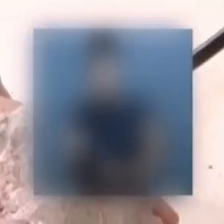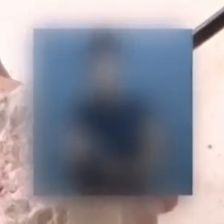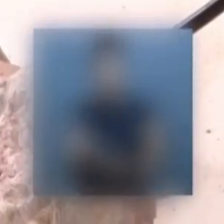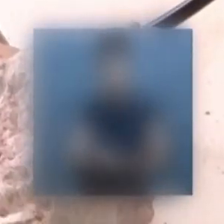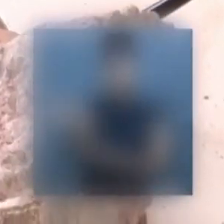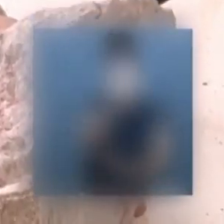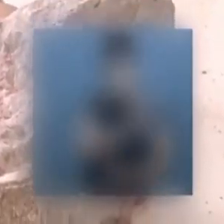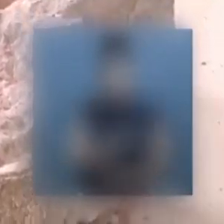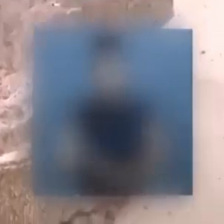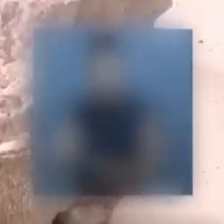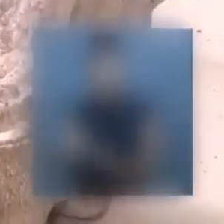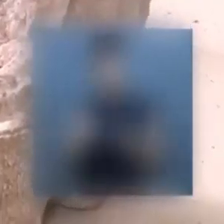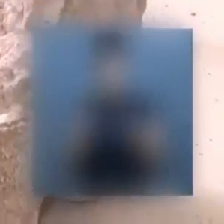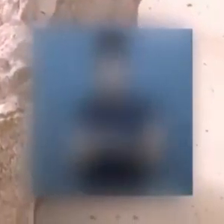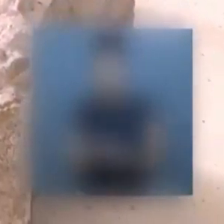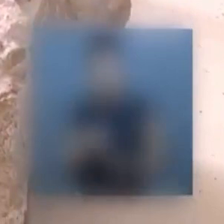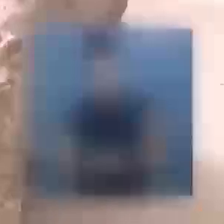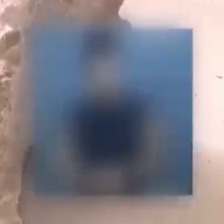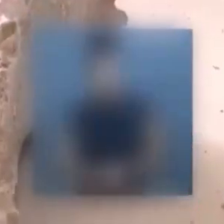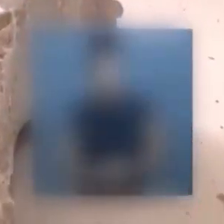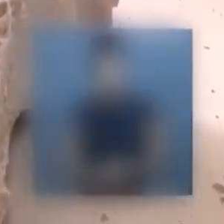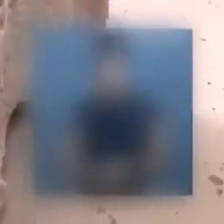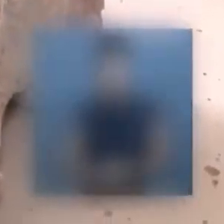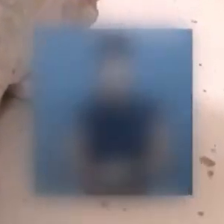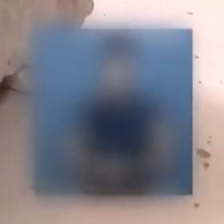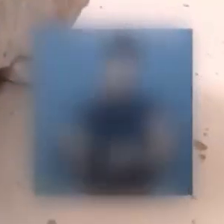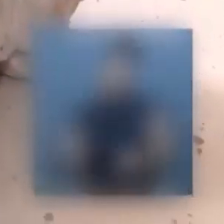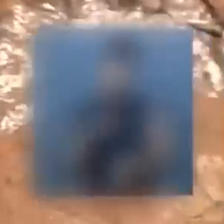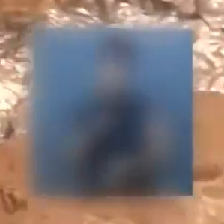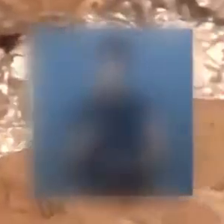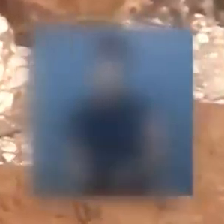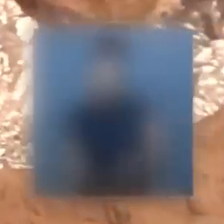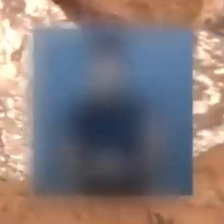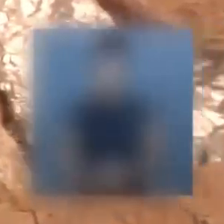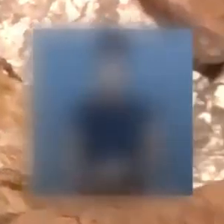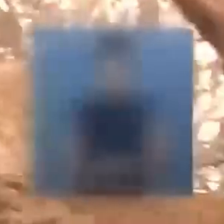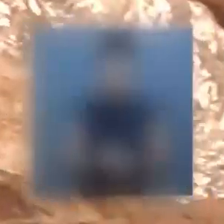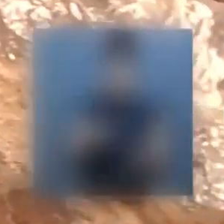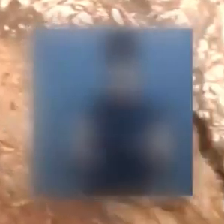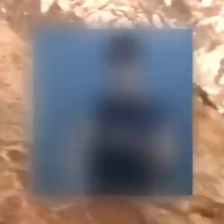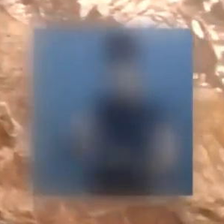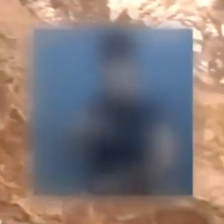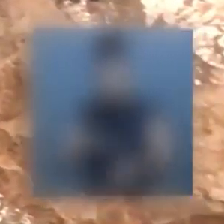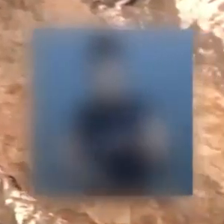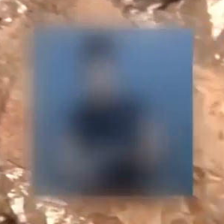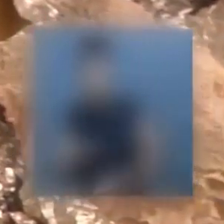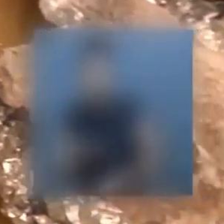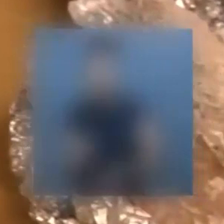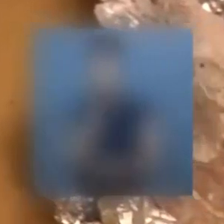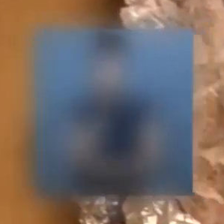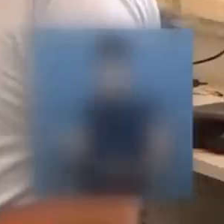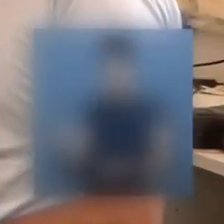especialista en cocodrilos. Ujú. Pero durante estos años hizo algunas excavaciones y encontró algunos huesos de dinosaurios. Entonces me convocó a